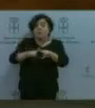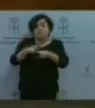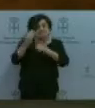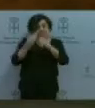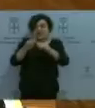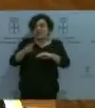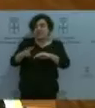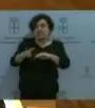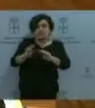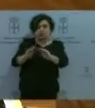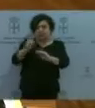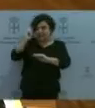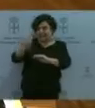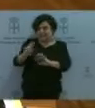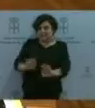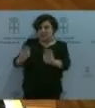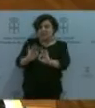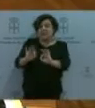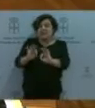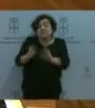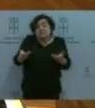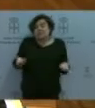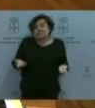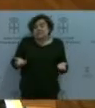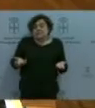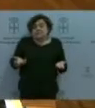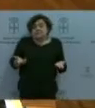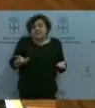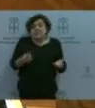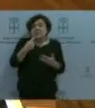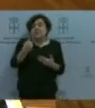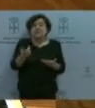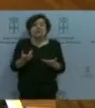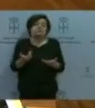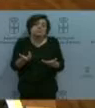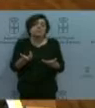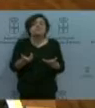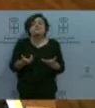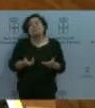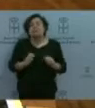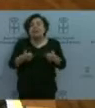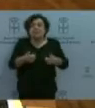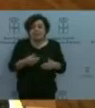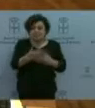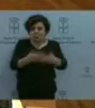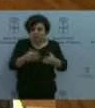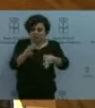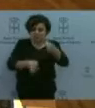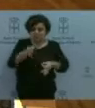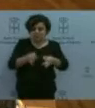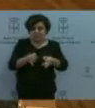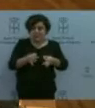ese tipo de cosas, pues diría, oye, pues vamos a judicializar esto. Y entonces entraríamos en una rueda y entraríamos en una cuestión que